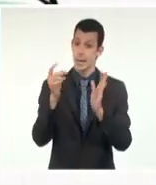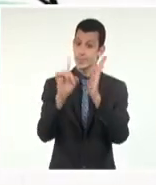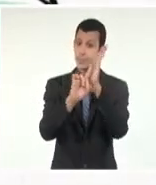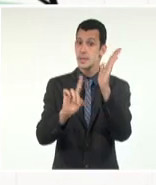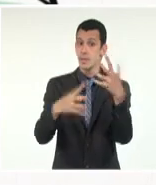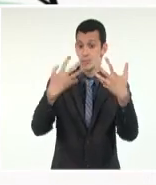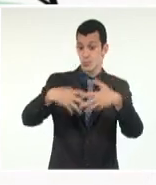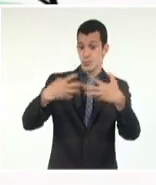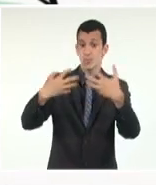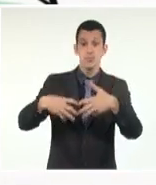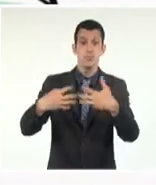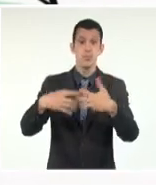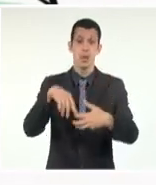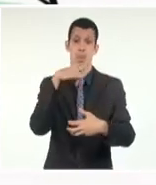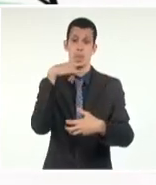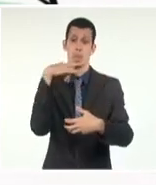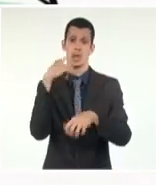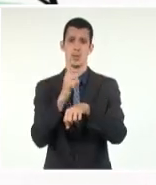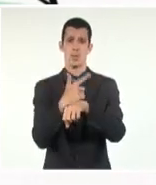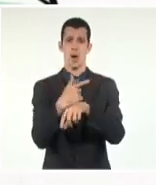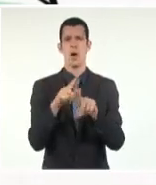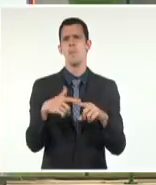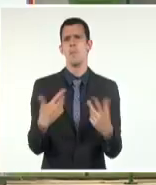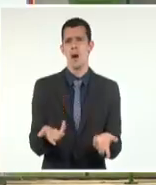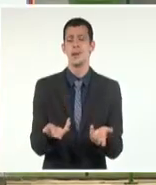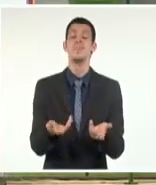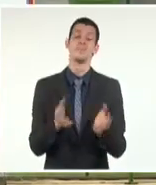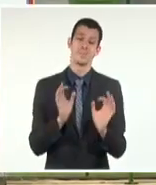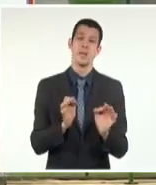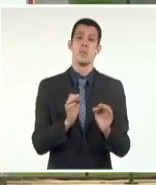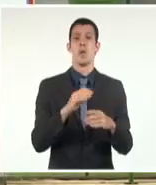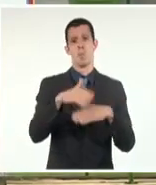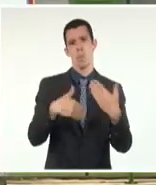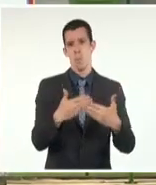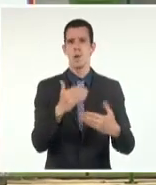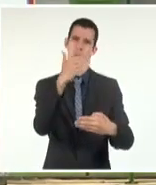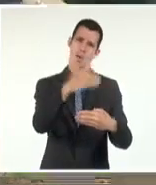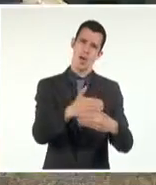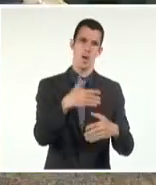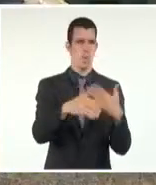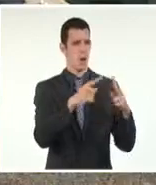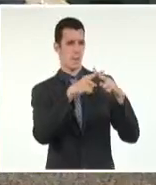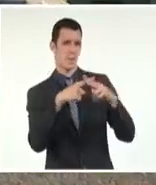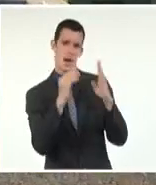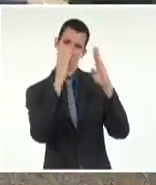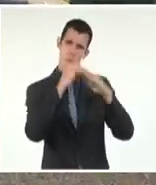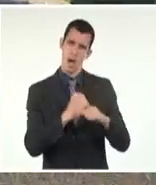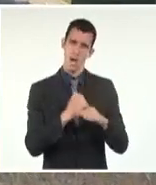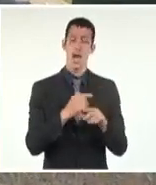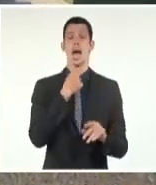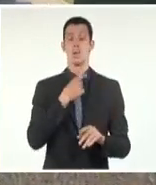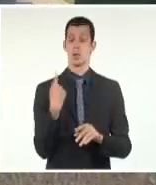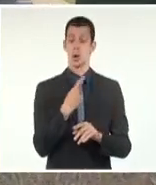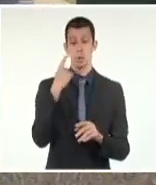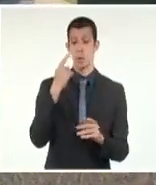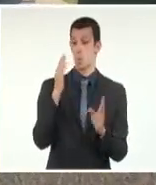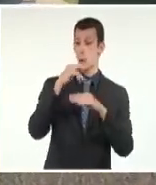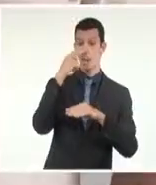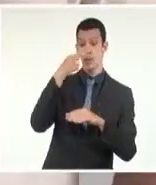generación conducen a cubrir demandas con otras fuentes que utilizan combustibles más costosos y